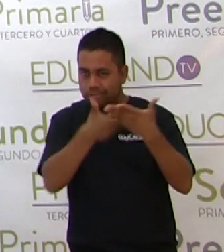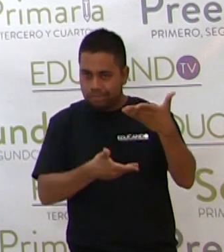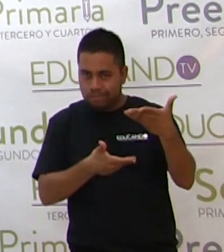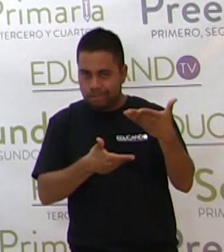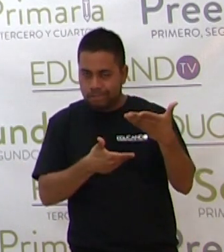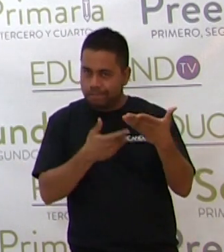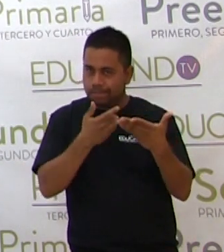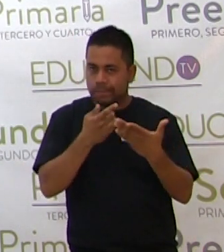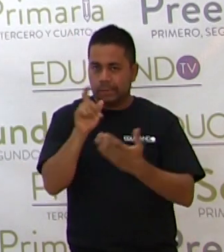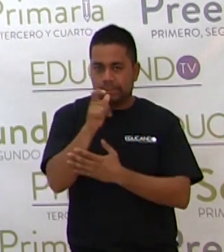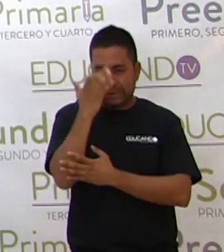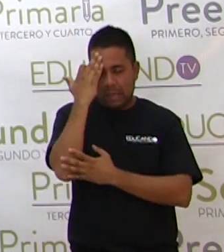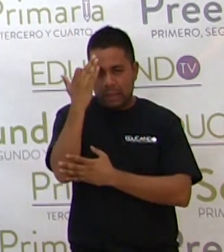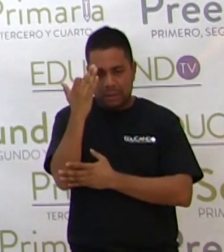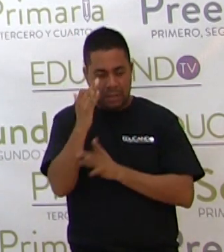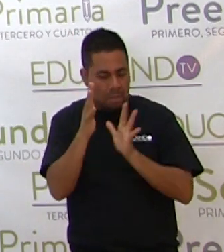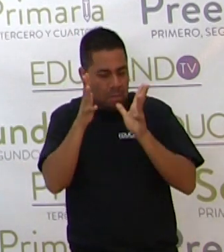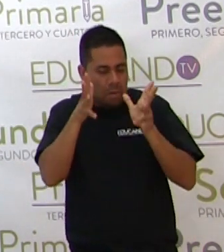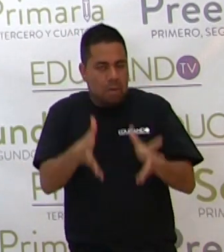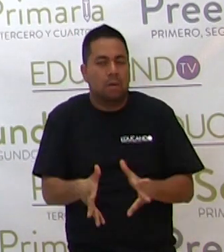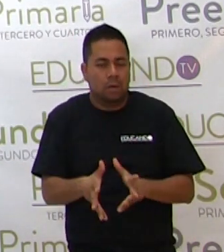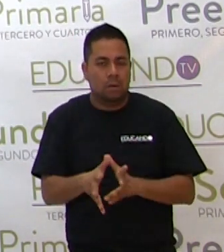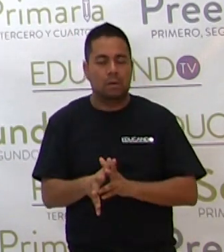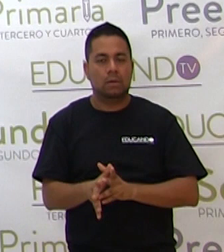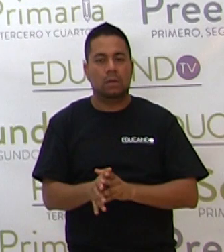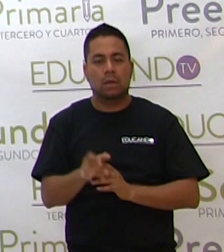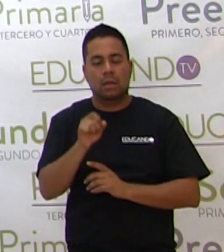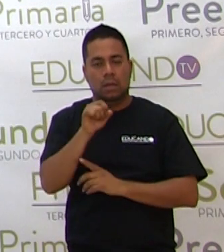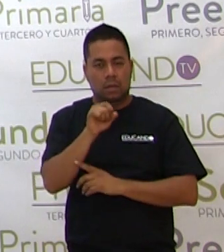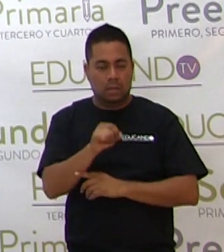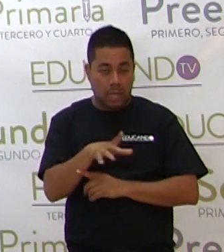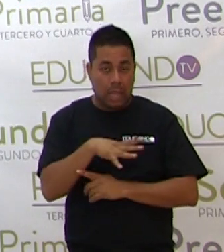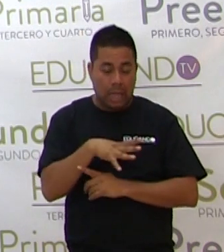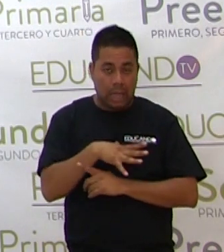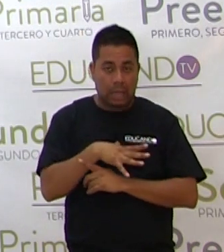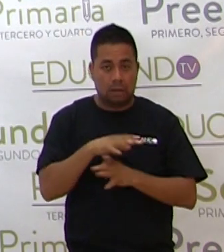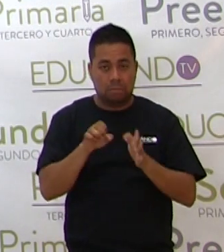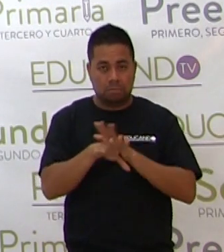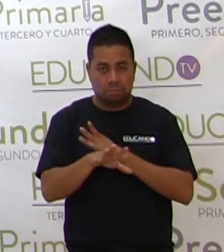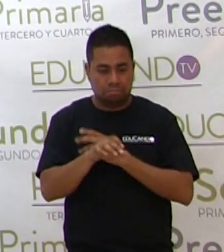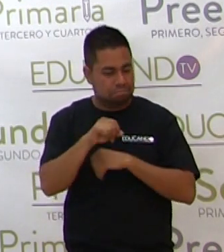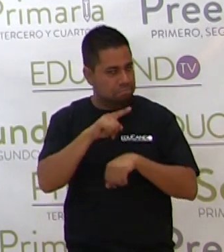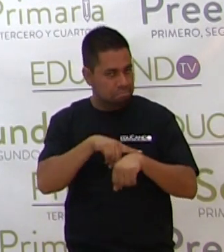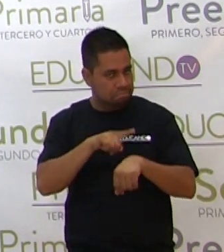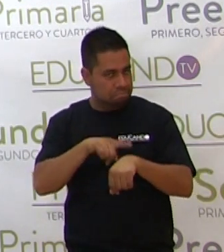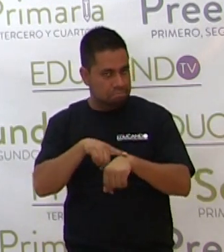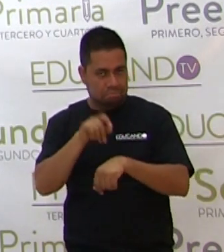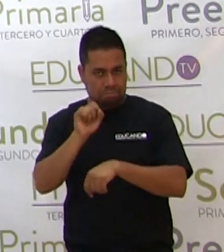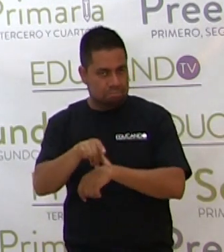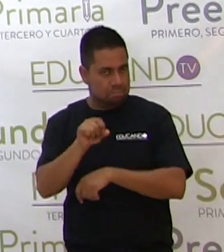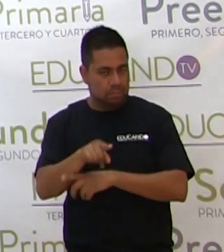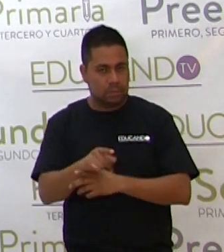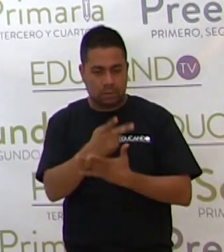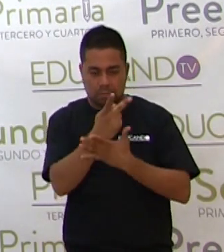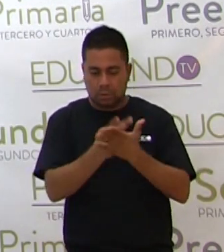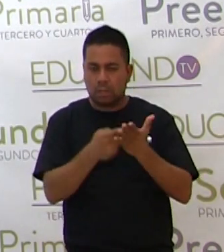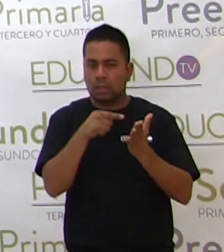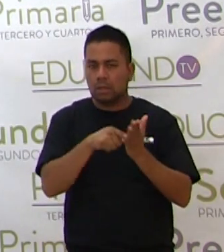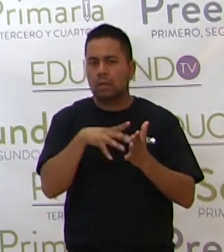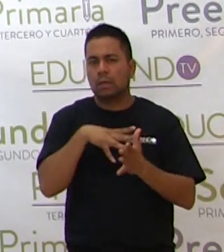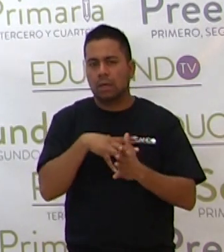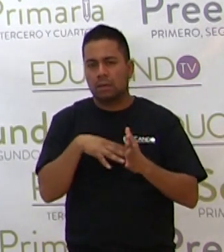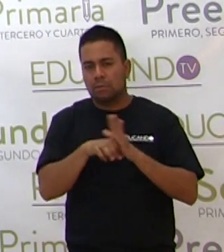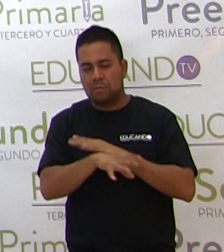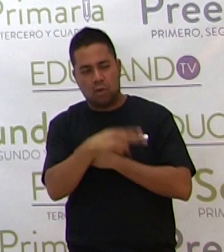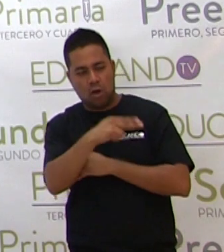durante un tiempo determinado y en la misma franja horaria normalmente el programa se reconoce por